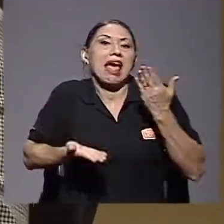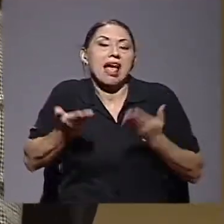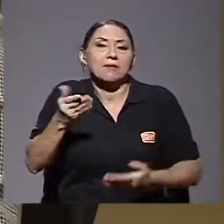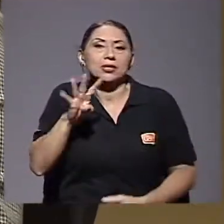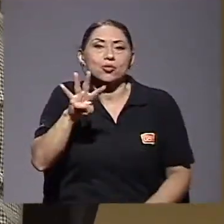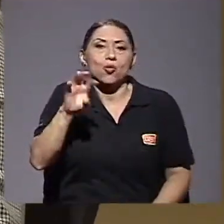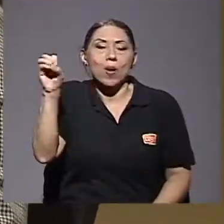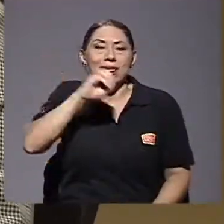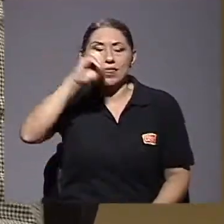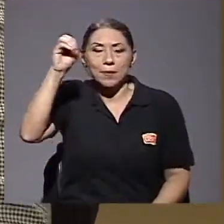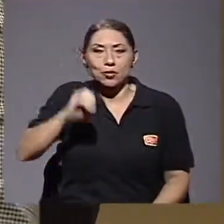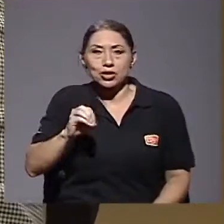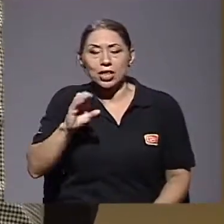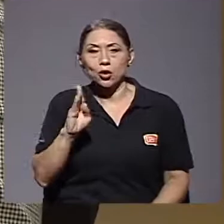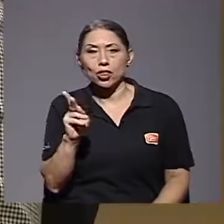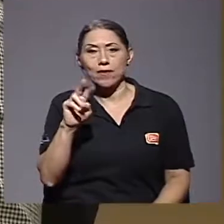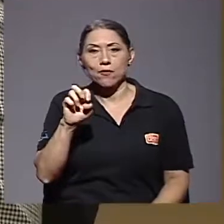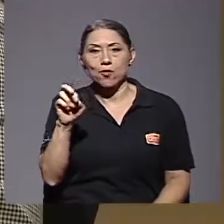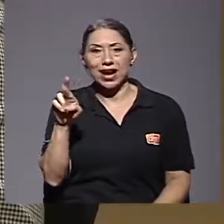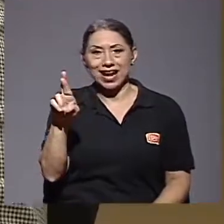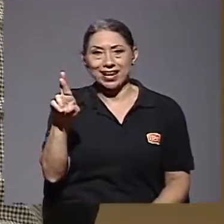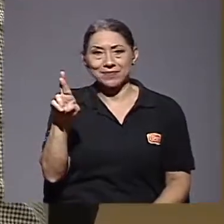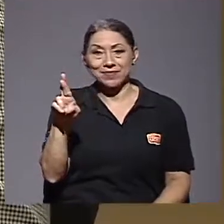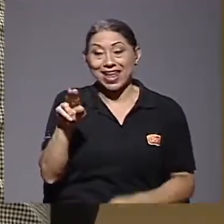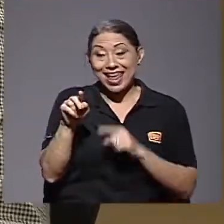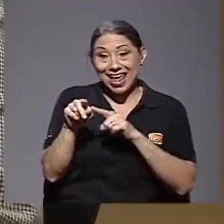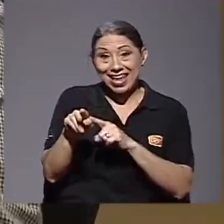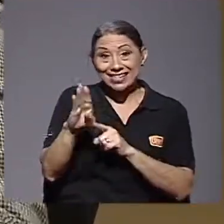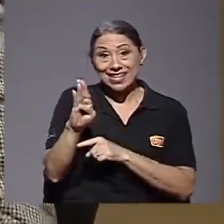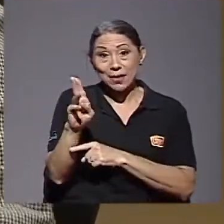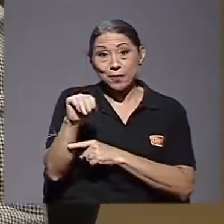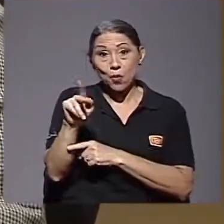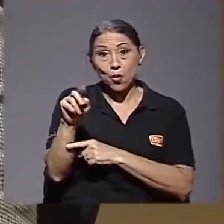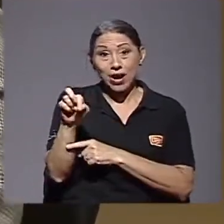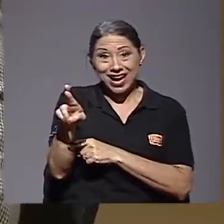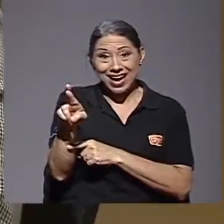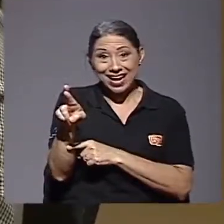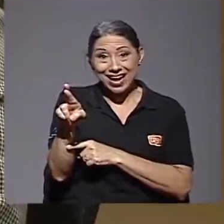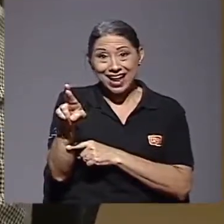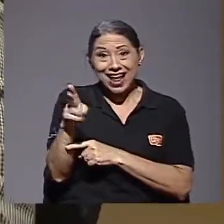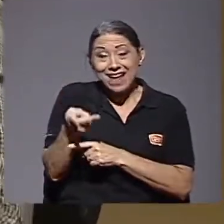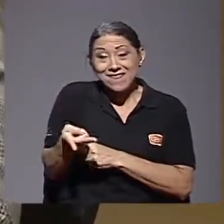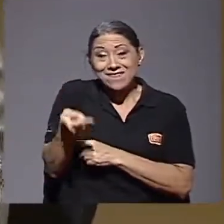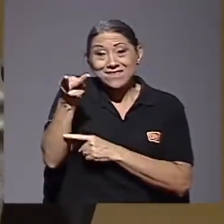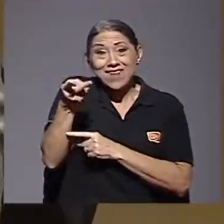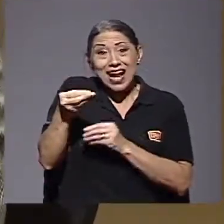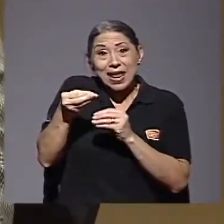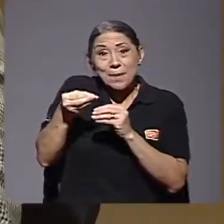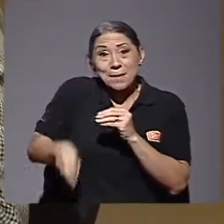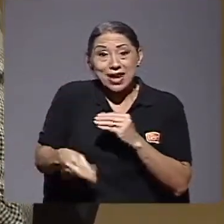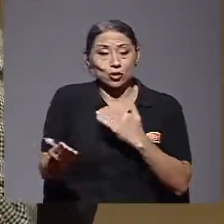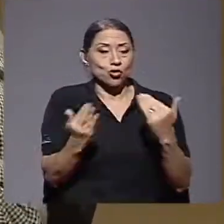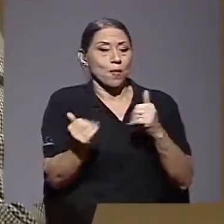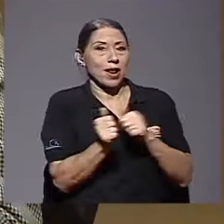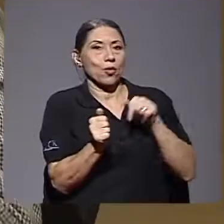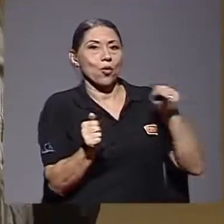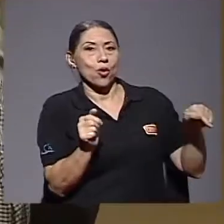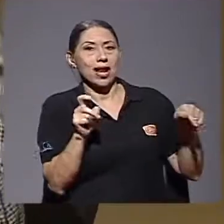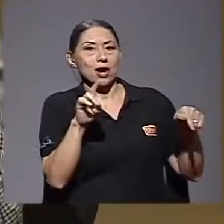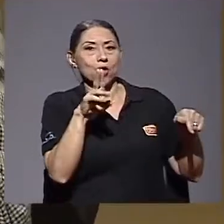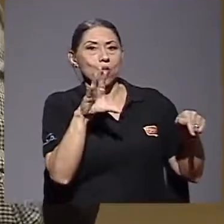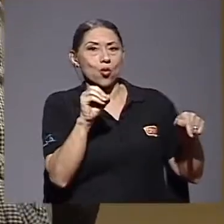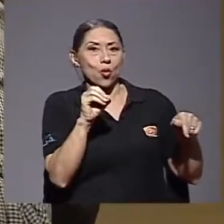de búnker. Ese búnker, como tal, vale menos que el crudo. Entonces, en un proceso de refinación, cuando